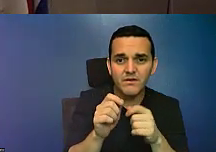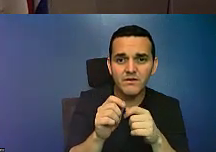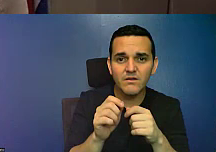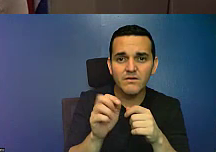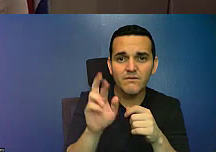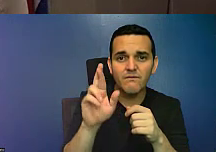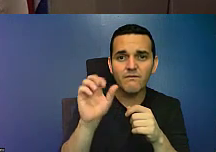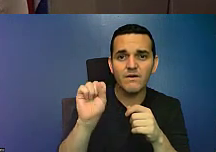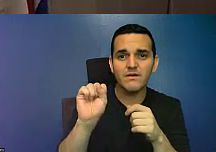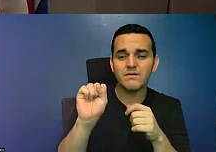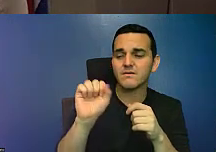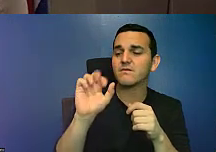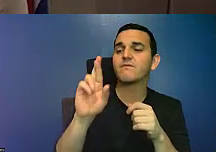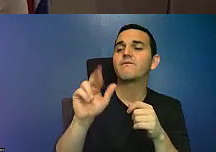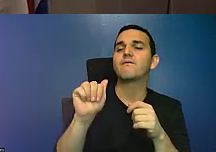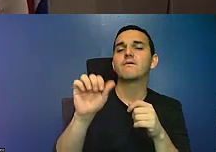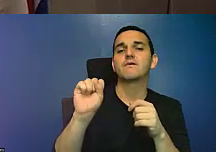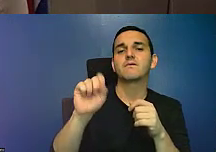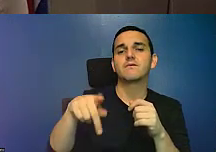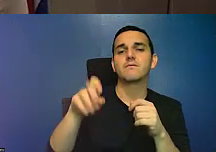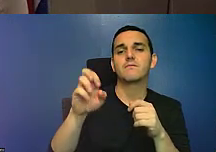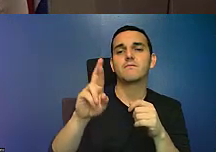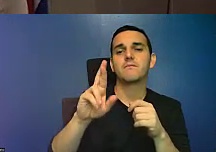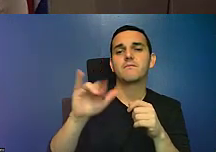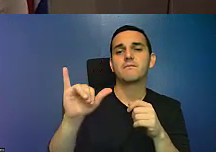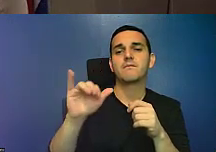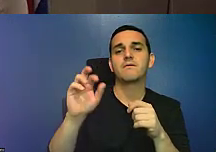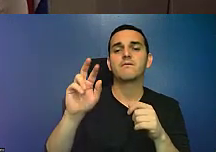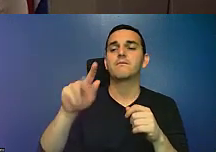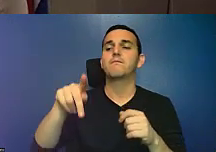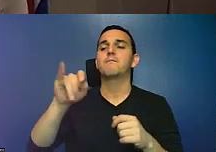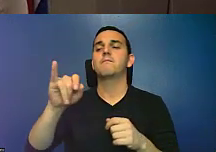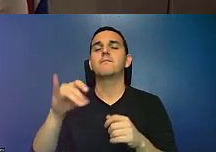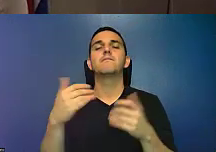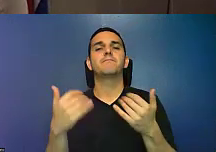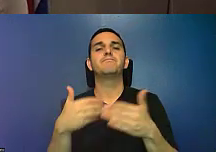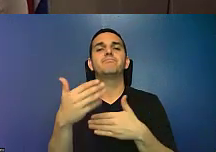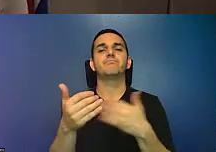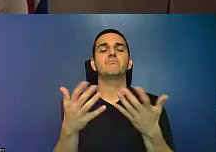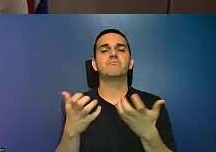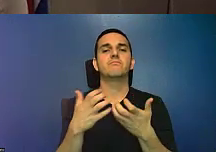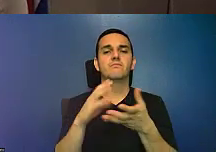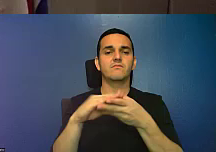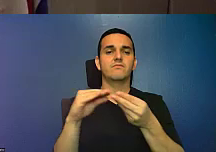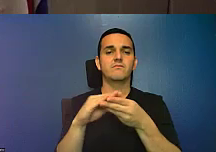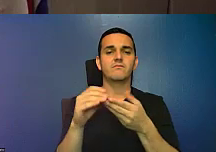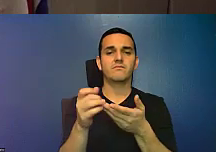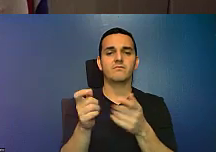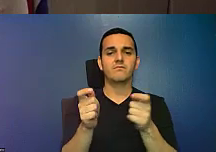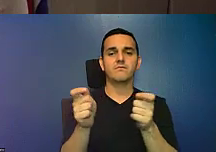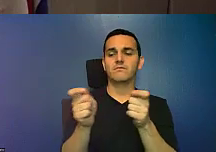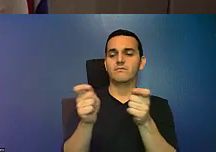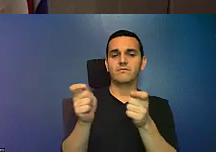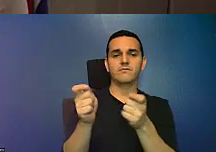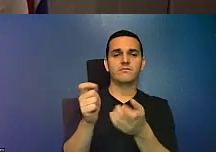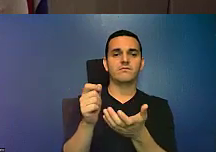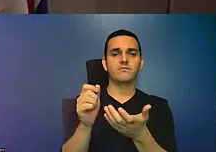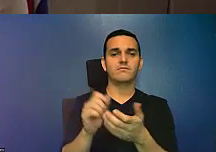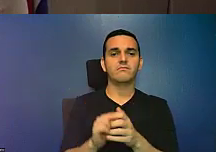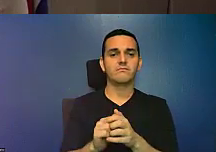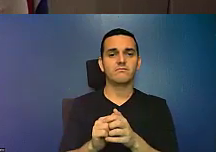Les quiero comentar ahorita la parte del controlador. Hay un nodo, este nodo es un